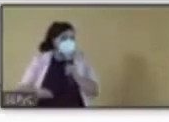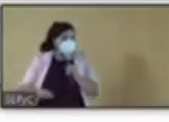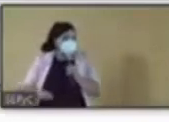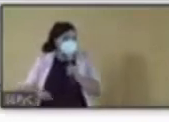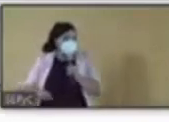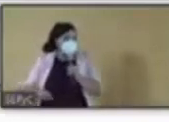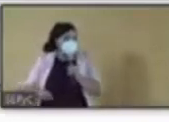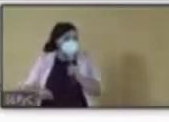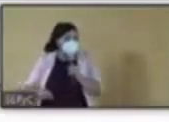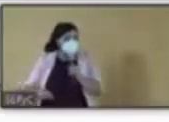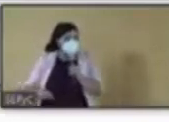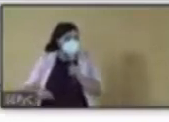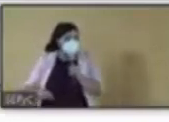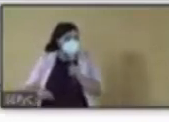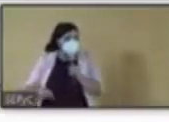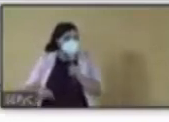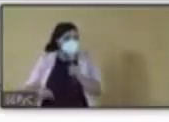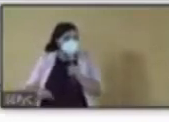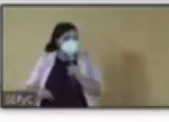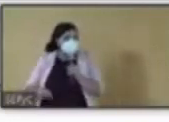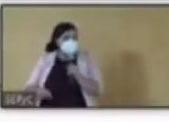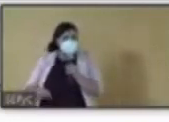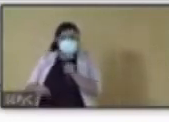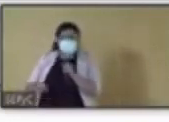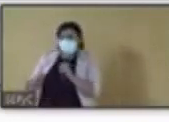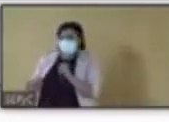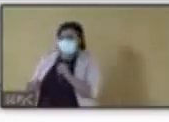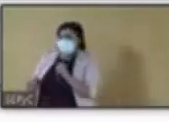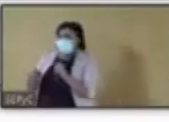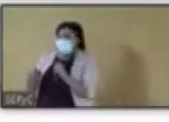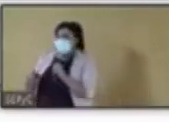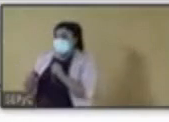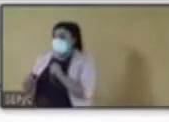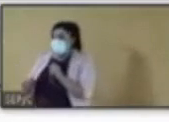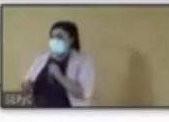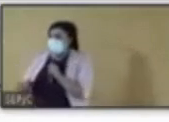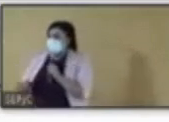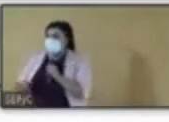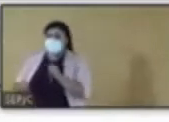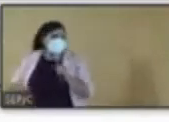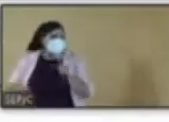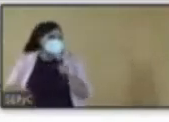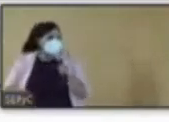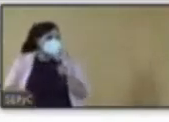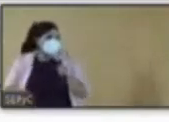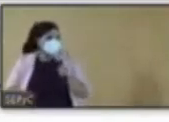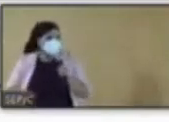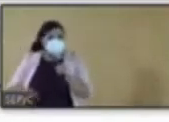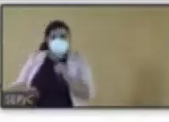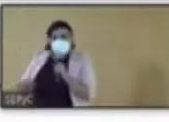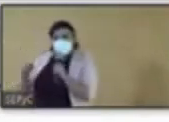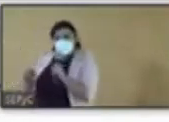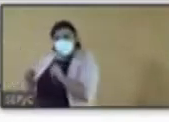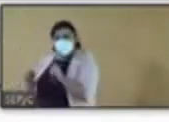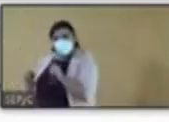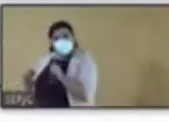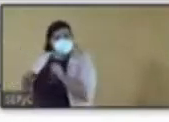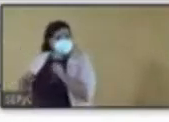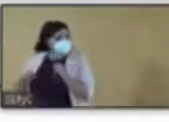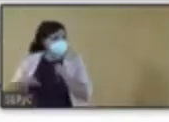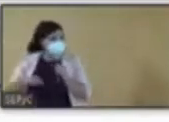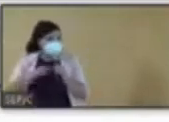de poderla firmar mediante la utilización de nuestro CURP y nuestra contraseña. Entonces, en el caso